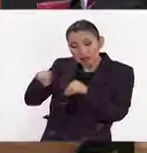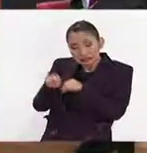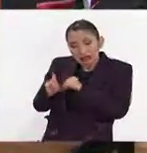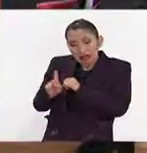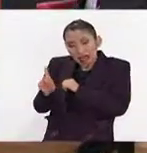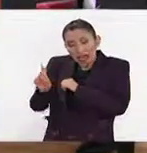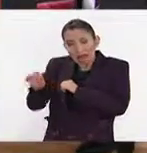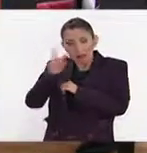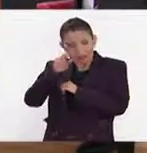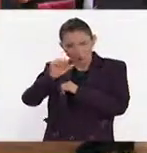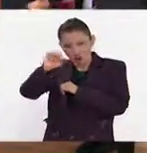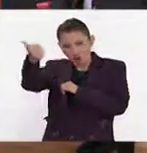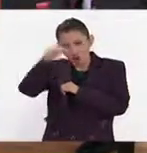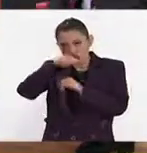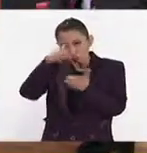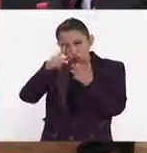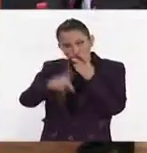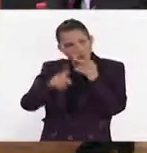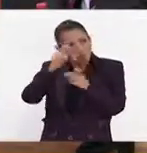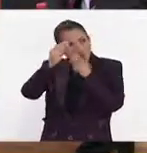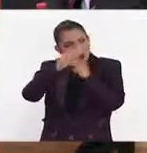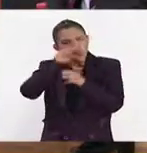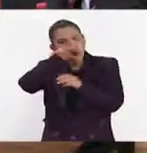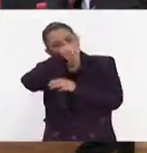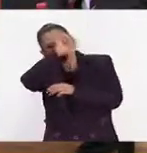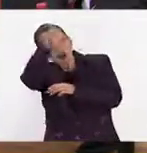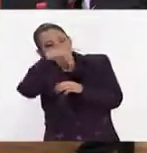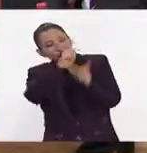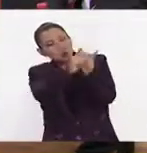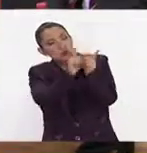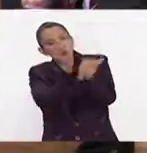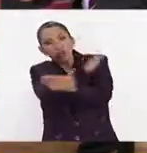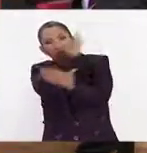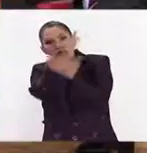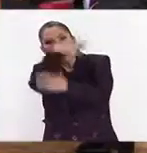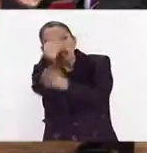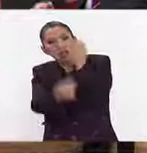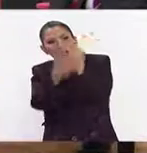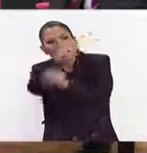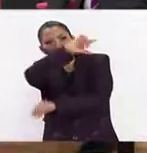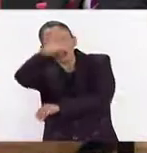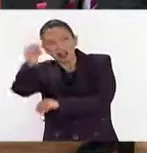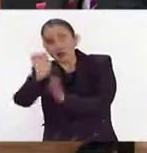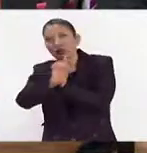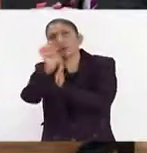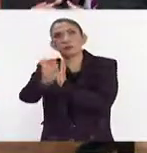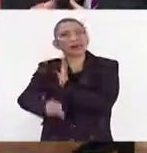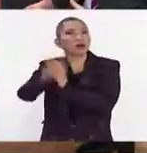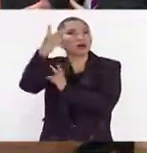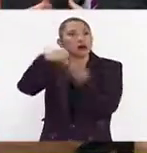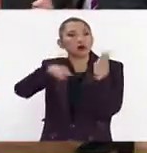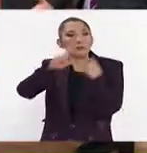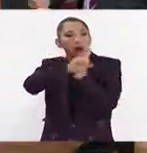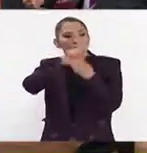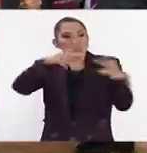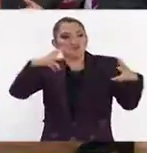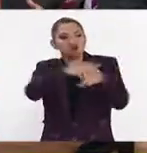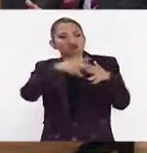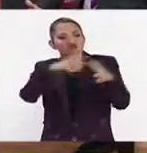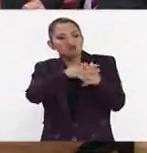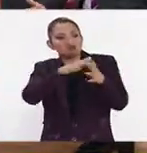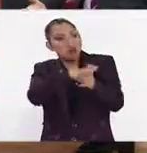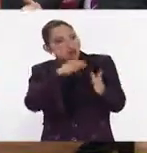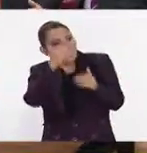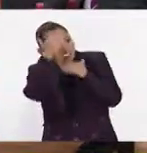movilización. Hemos visto en otras partes del mundo, pues también esta parte de refugiados, sobre todo los que salen de conflictos armados o donde